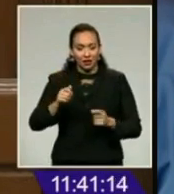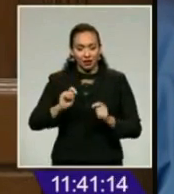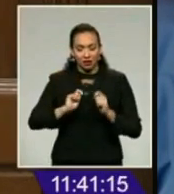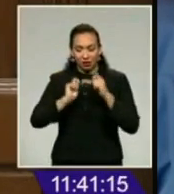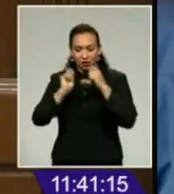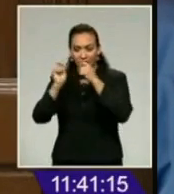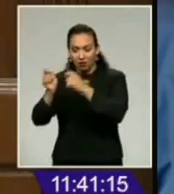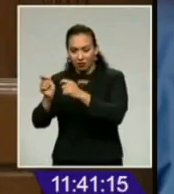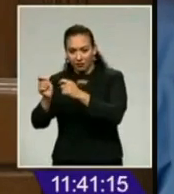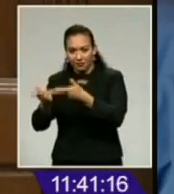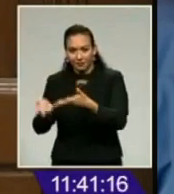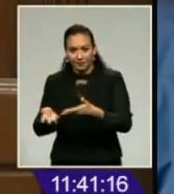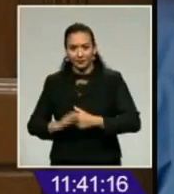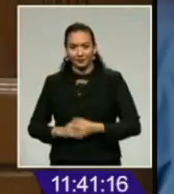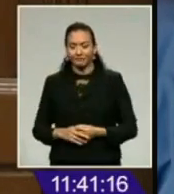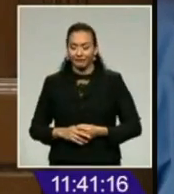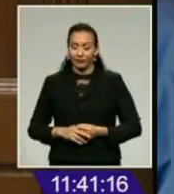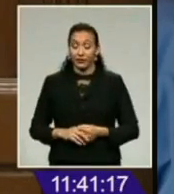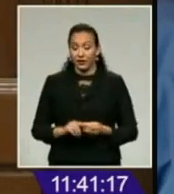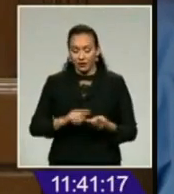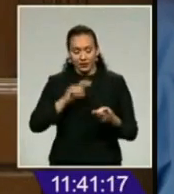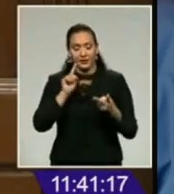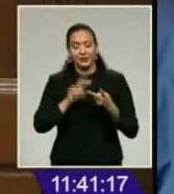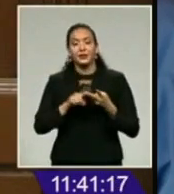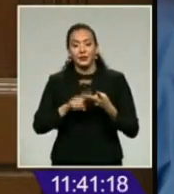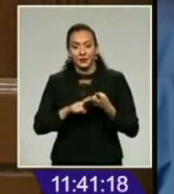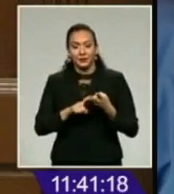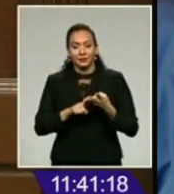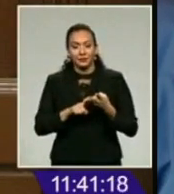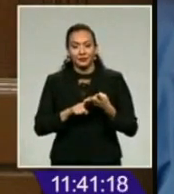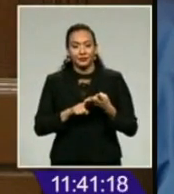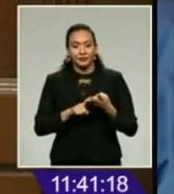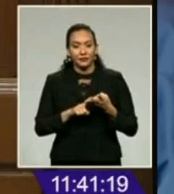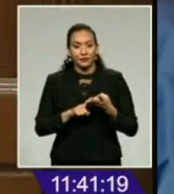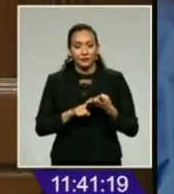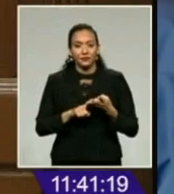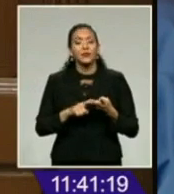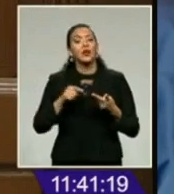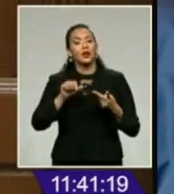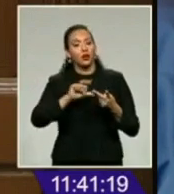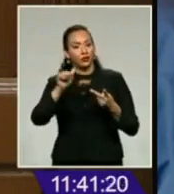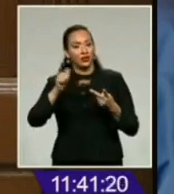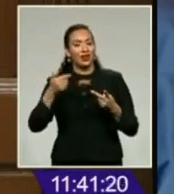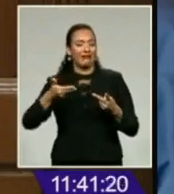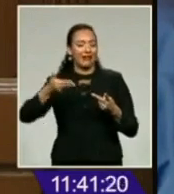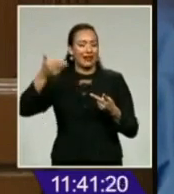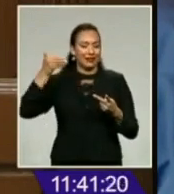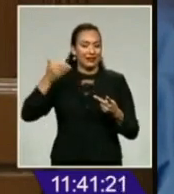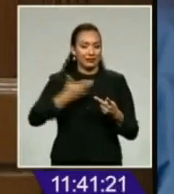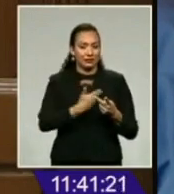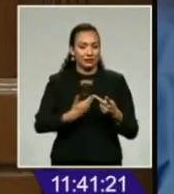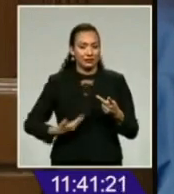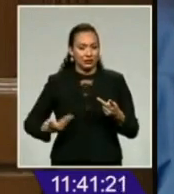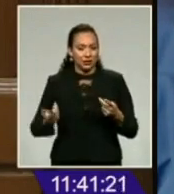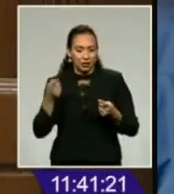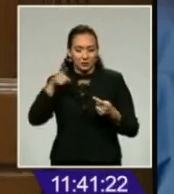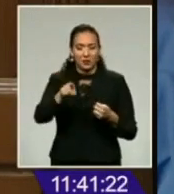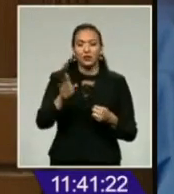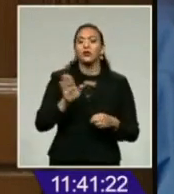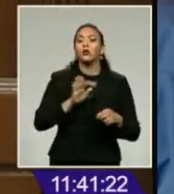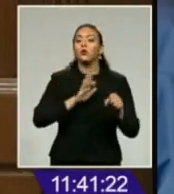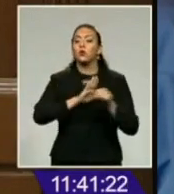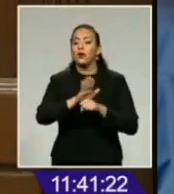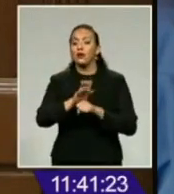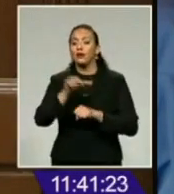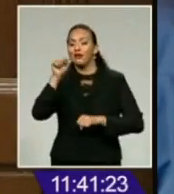En segundo lugar, me refiero al decreto presidencial a través del cual se intentaron